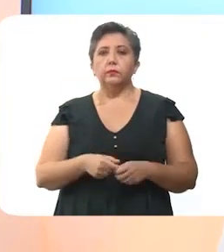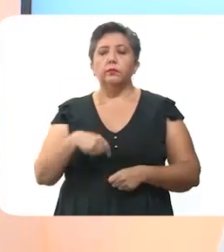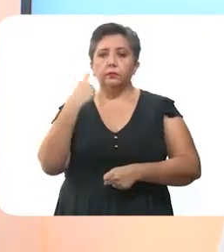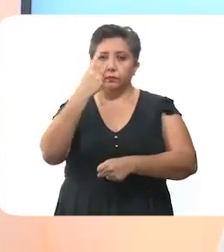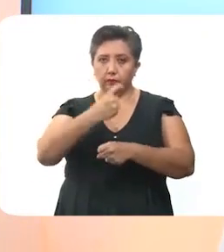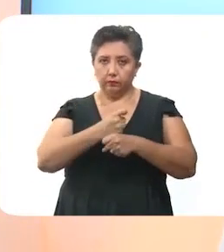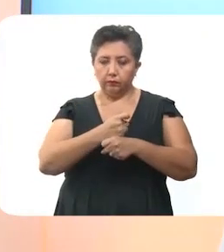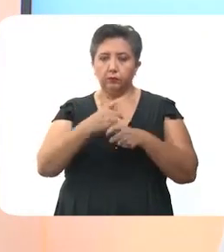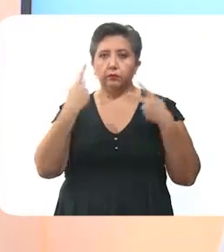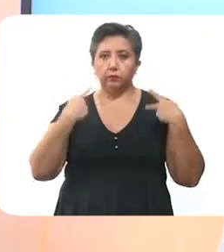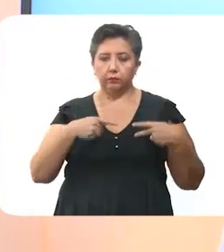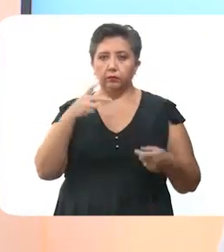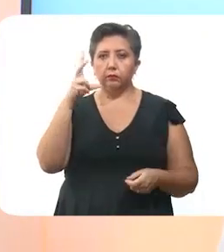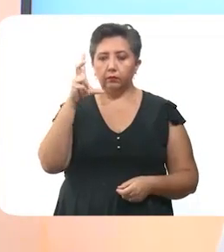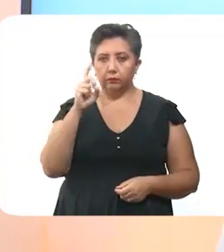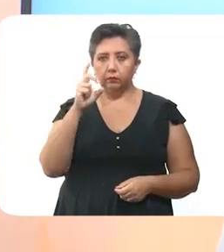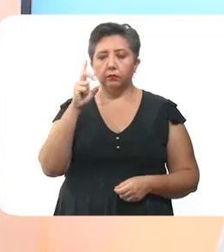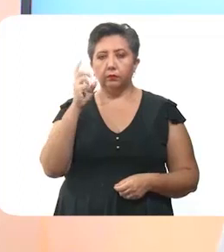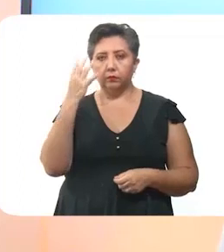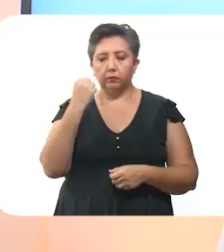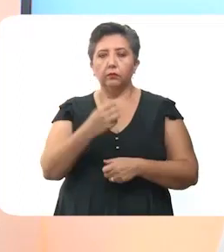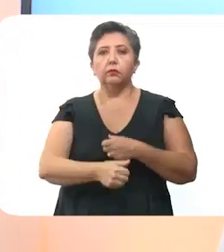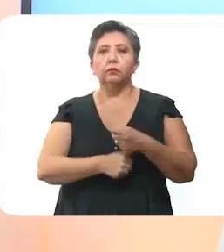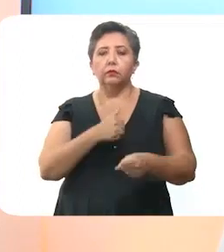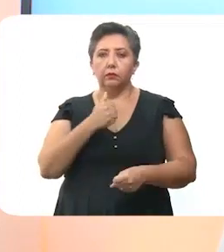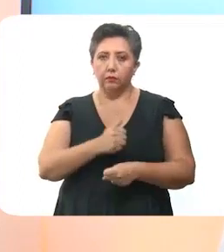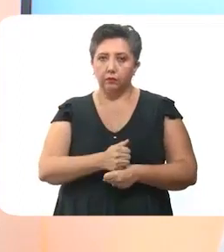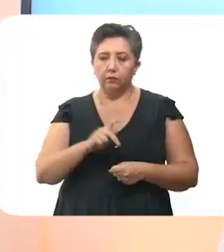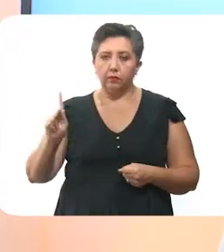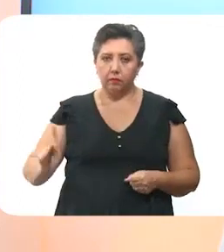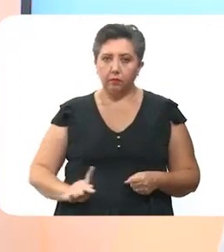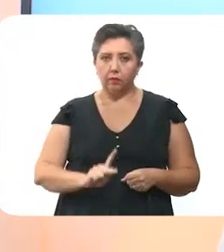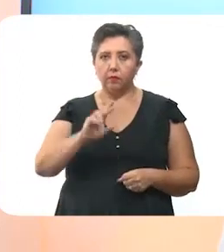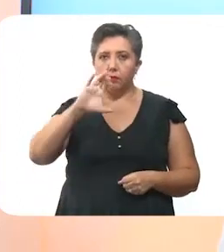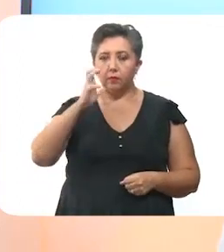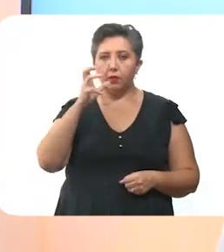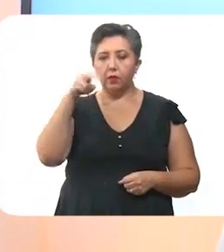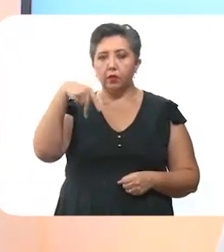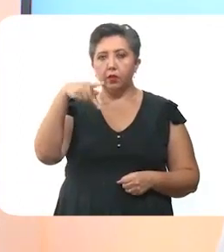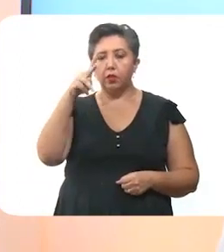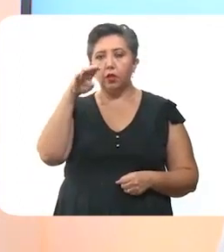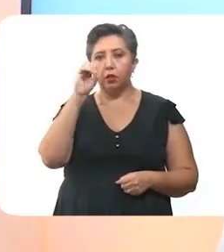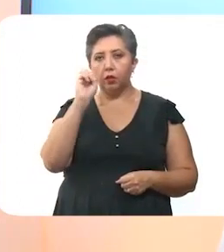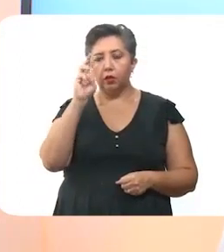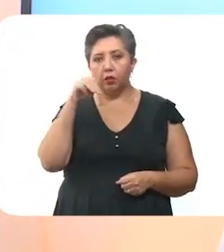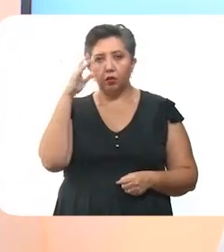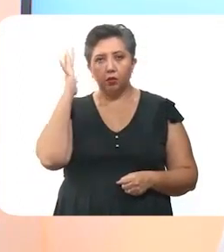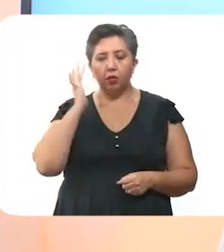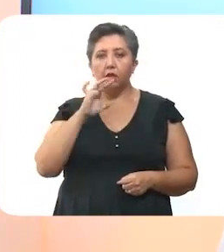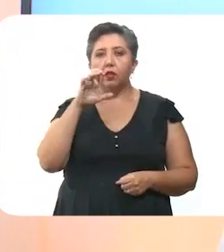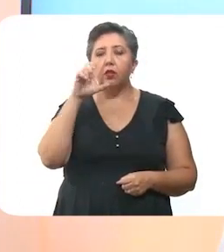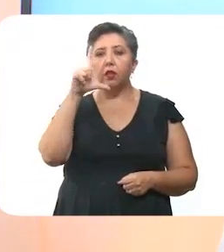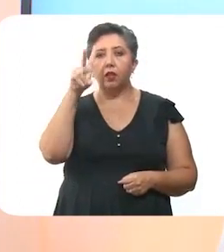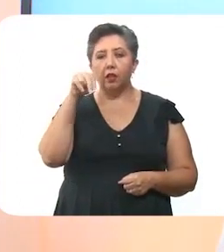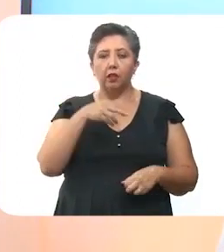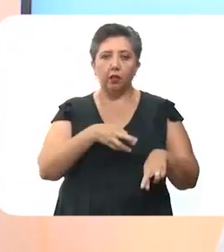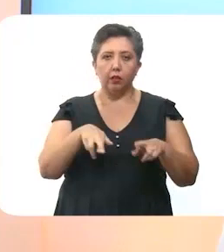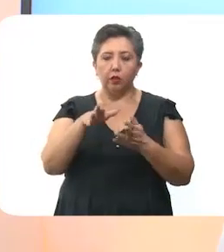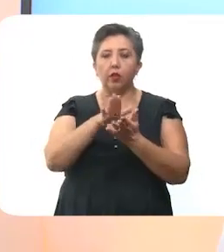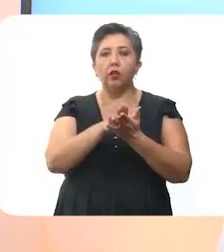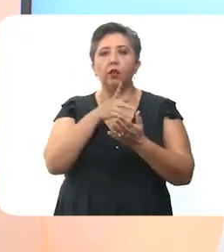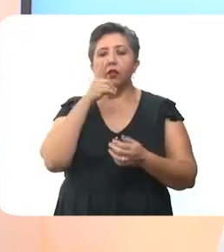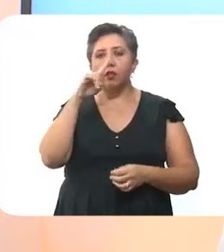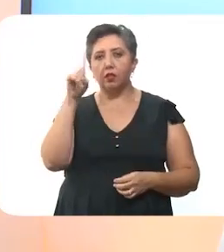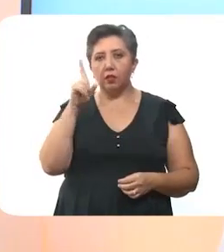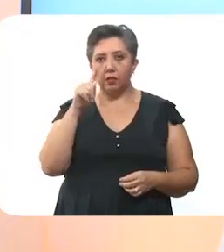de la primera dosis a las personas de 30 a 39 años en el municipio de Chancom, Canzacap, Santa Elena, Río Lagartos,